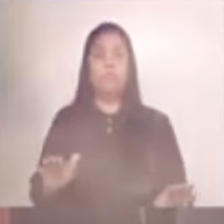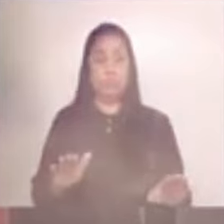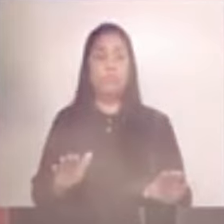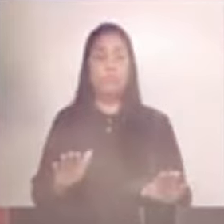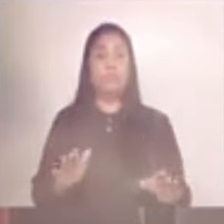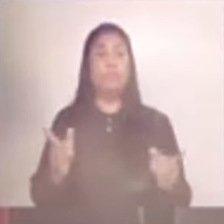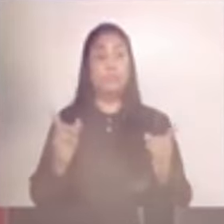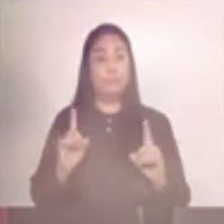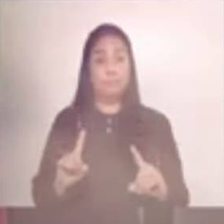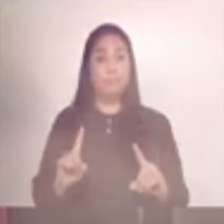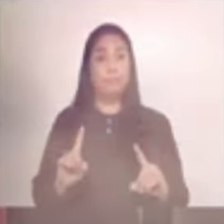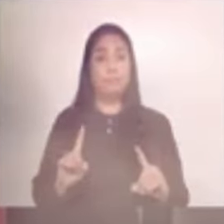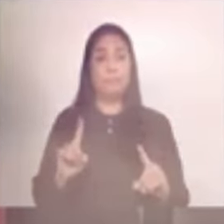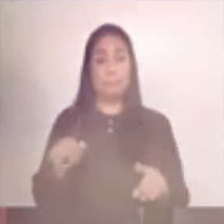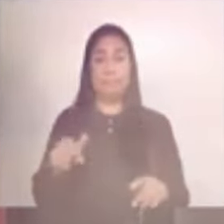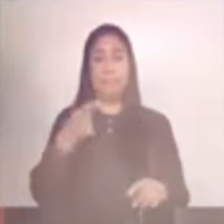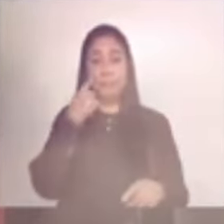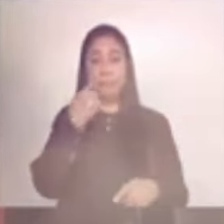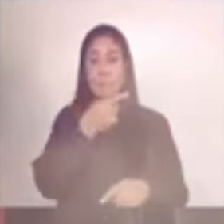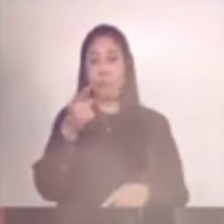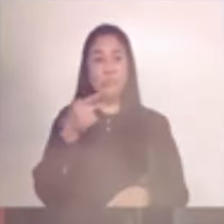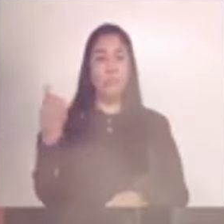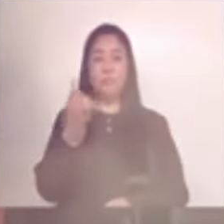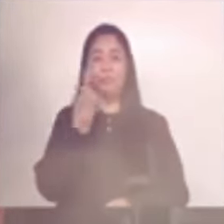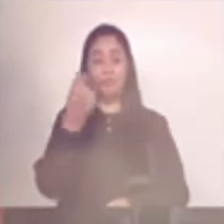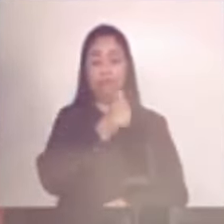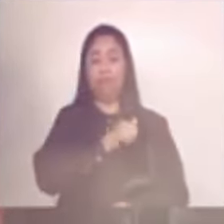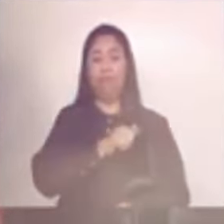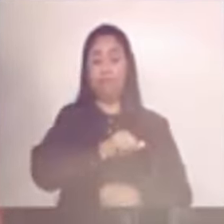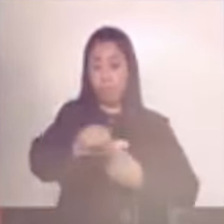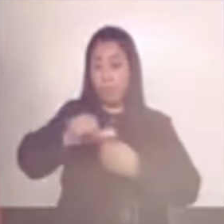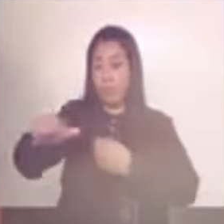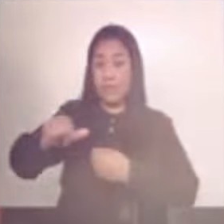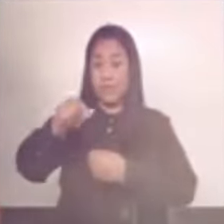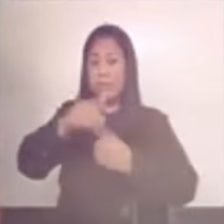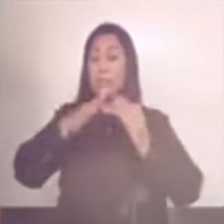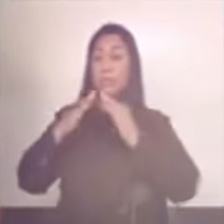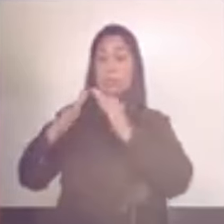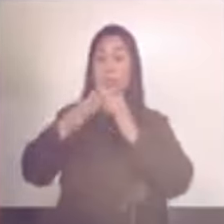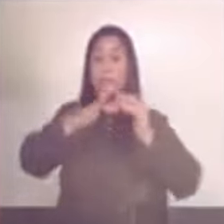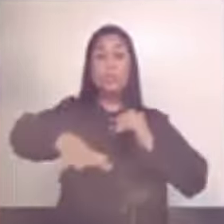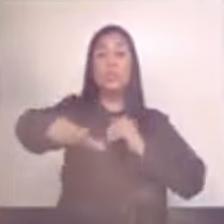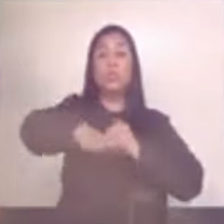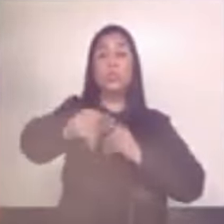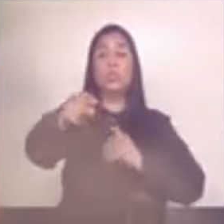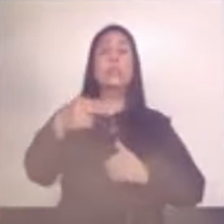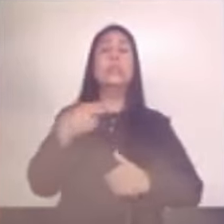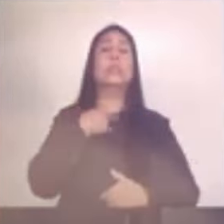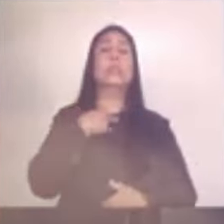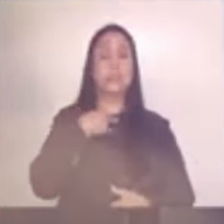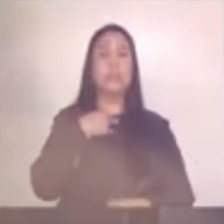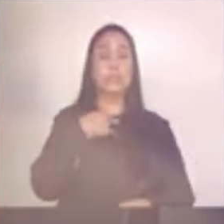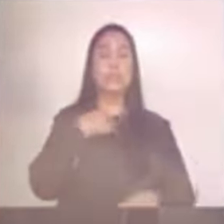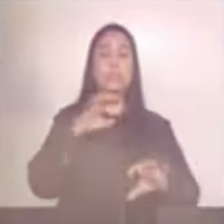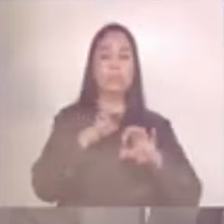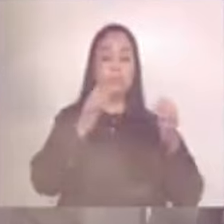pero en realidad toda la aldea, toda esa comunidad está en riesgo, de manera que fuimos a ver